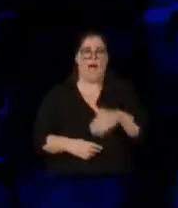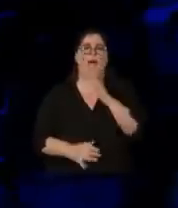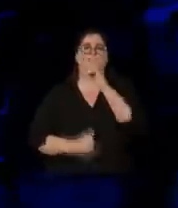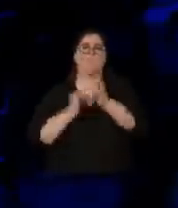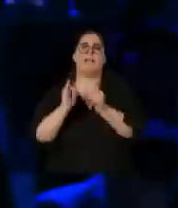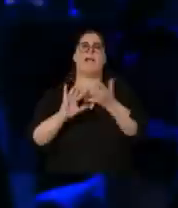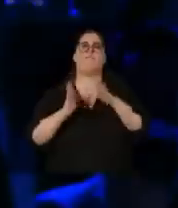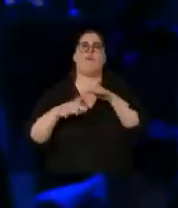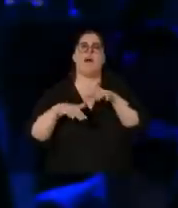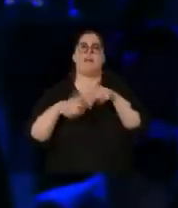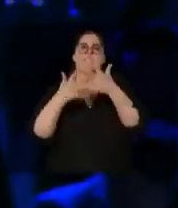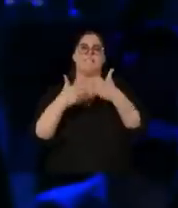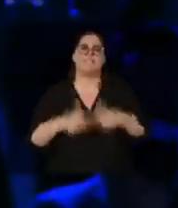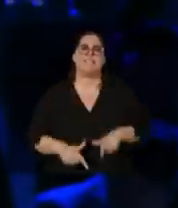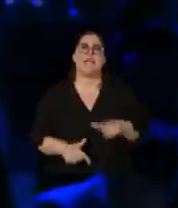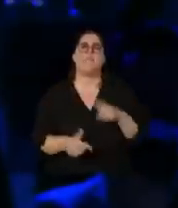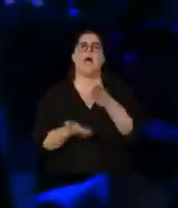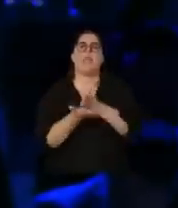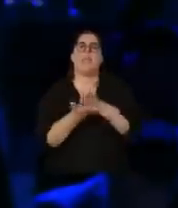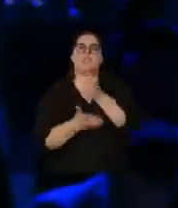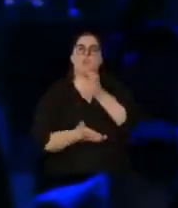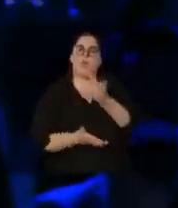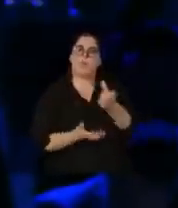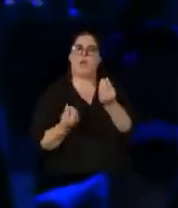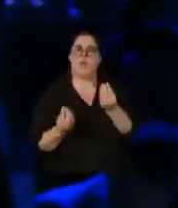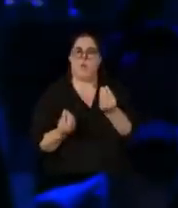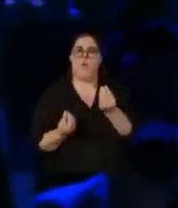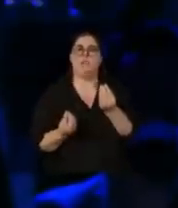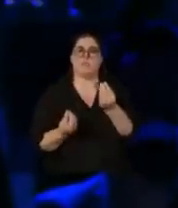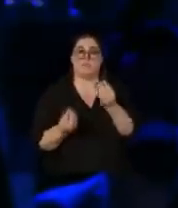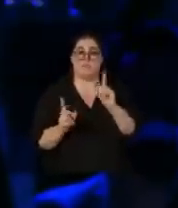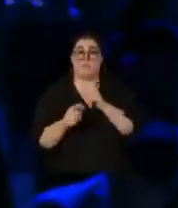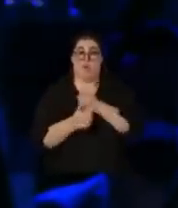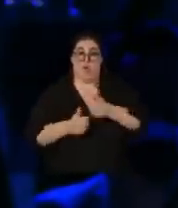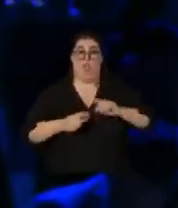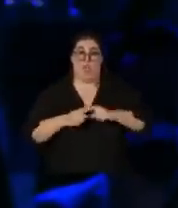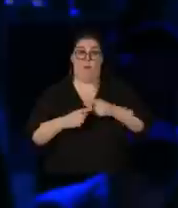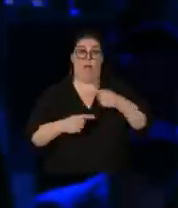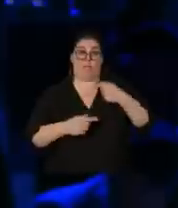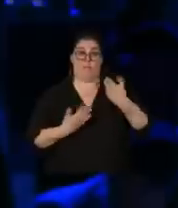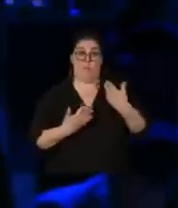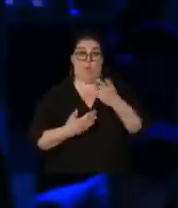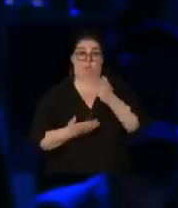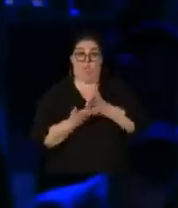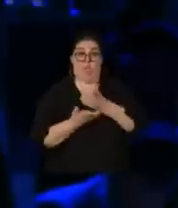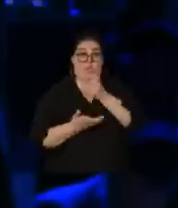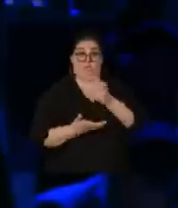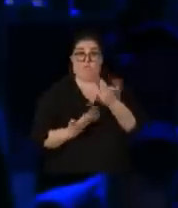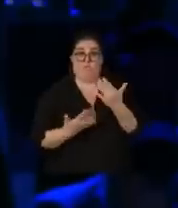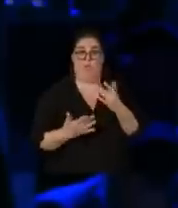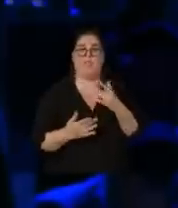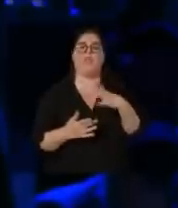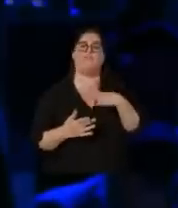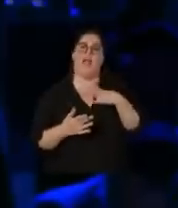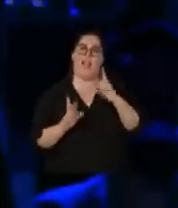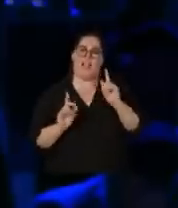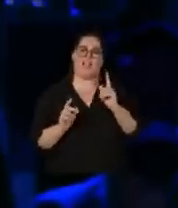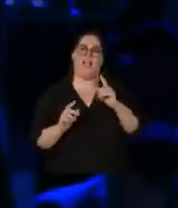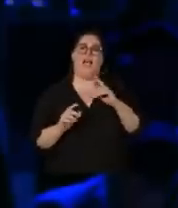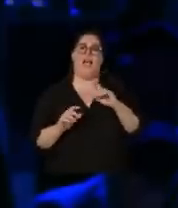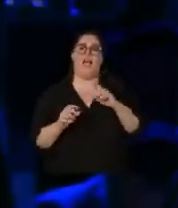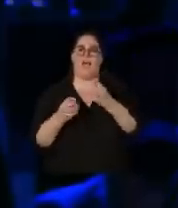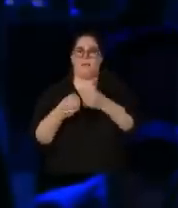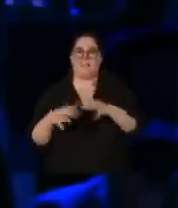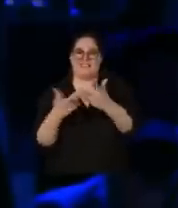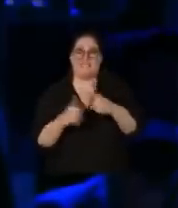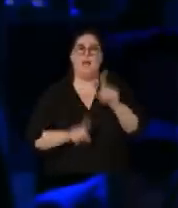cómo funciona el derecho a réplica que se podrá utilizar durante este debate. Todavía no está activado, sabemos que hay